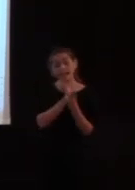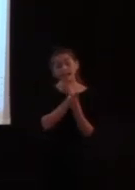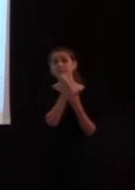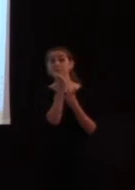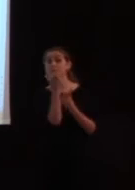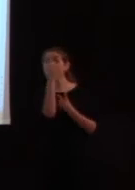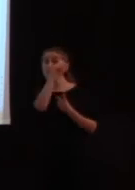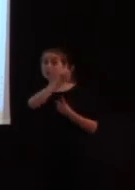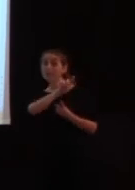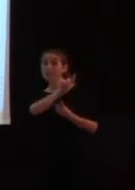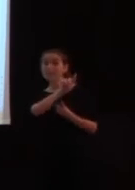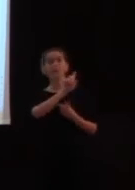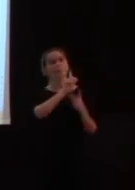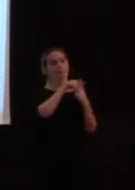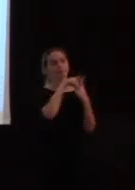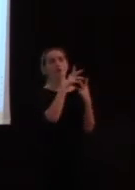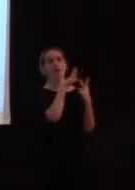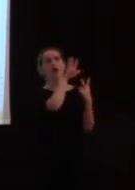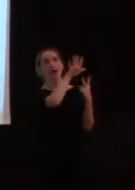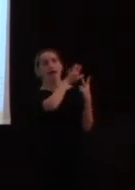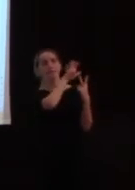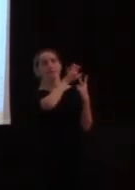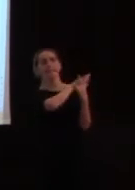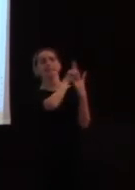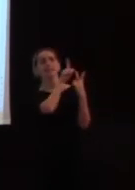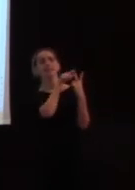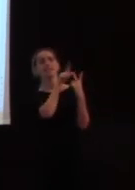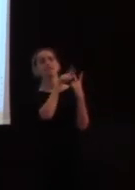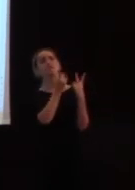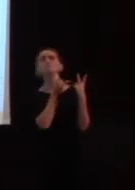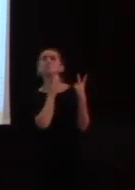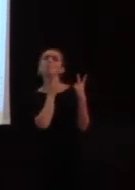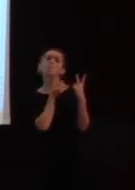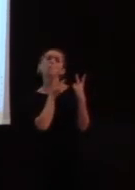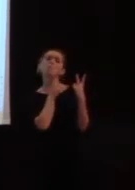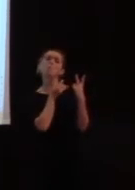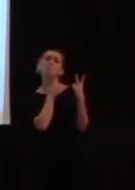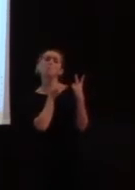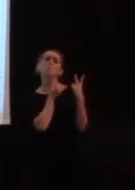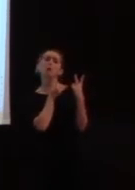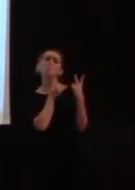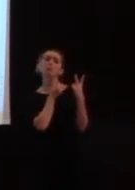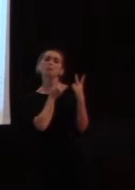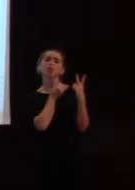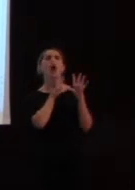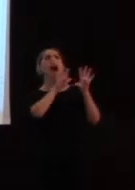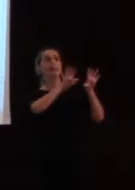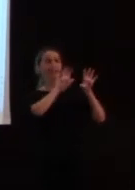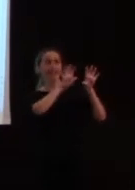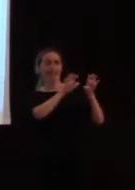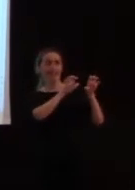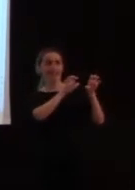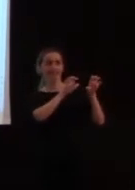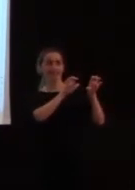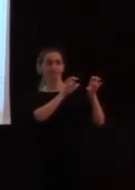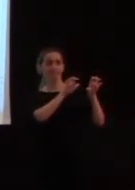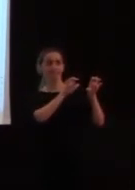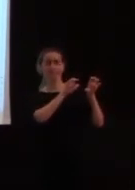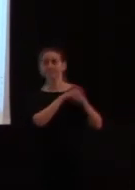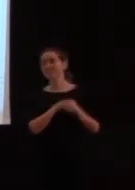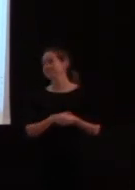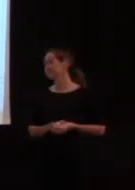no solamente que han aprendido, sino que les ha gustado aprender aquel conocimiento. Es decir, se han interesado.